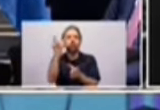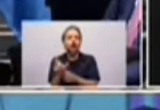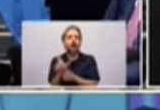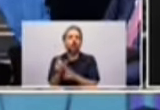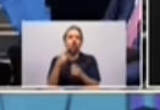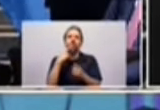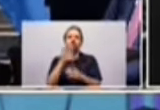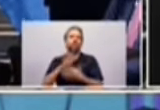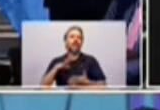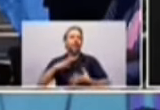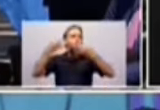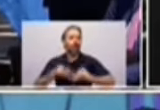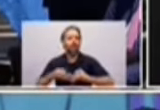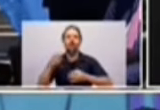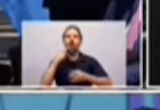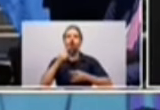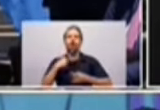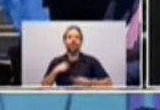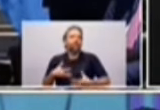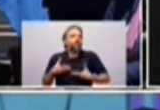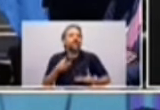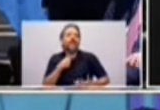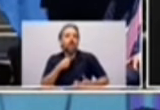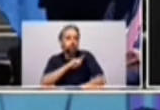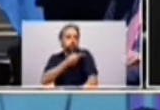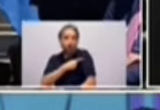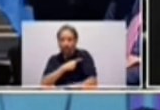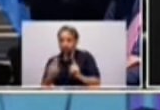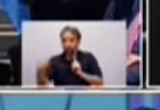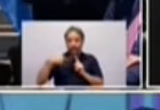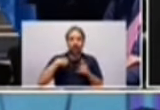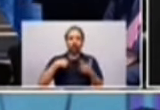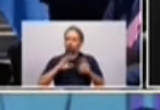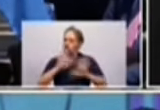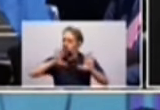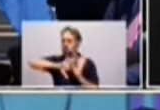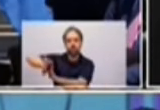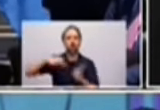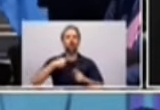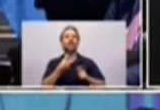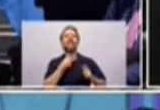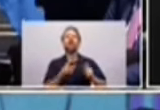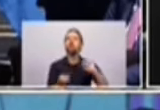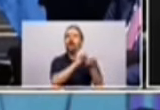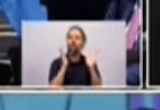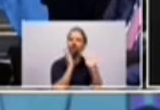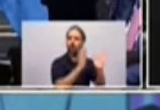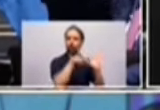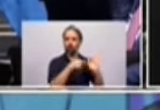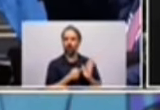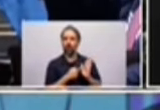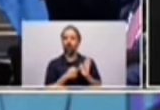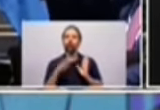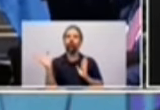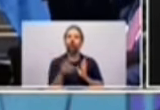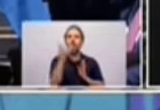si no me equivoco, lo dijo Javier Milei. No le generes la furia del pueblo.